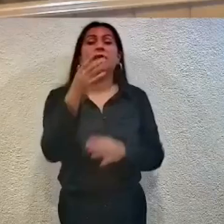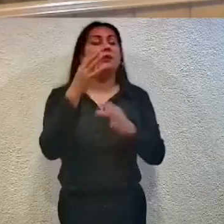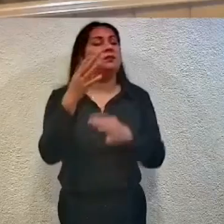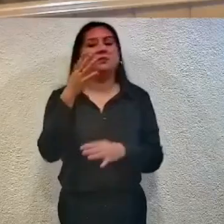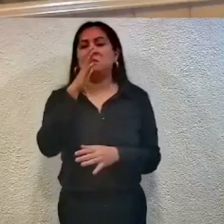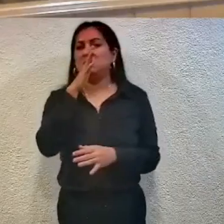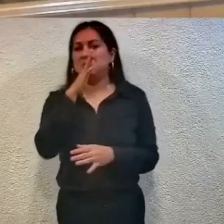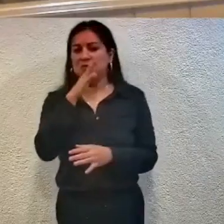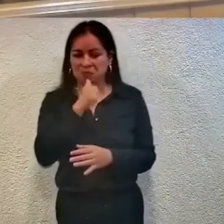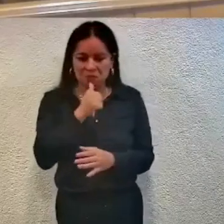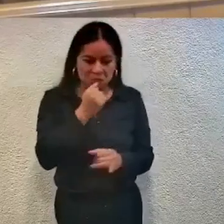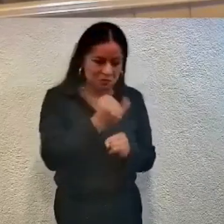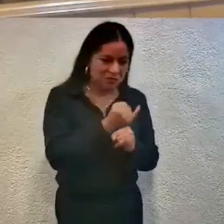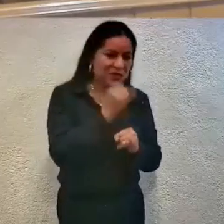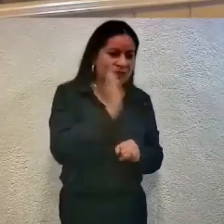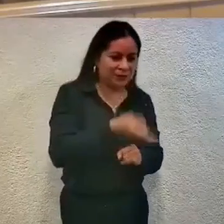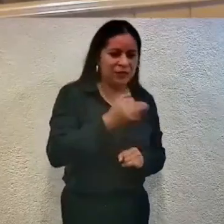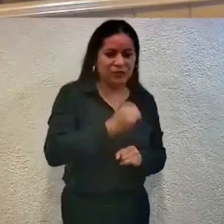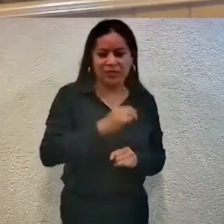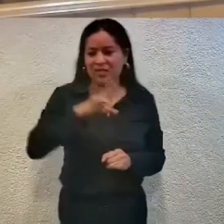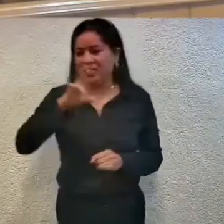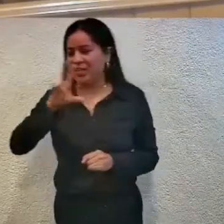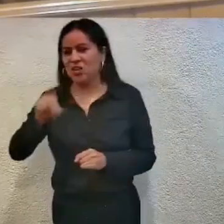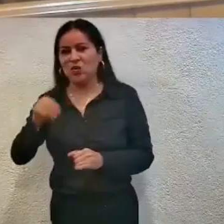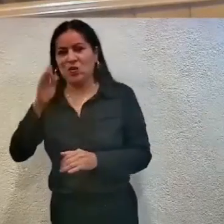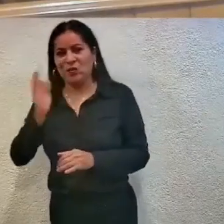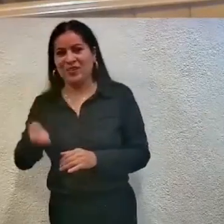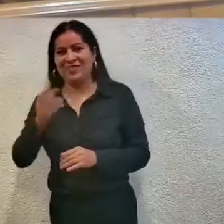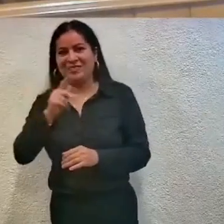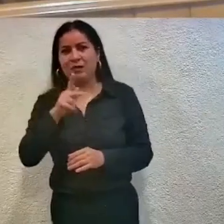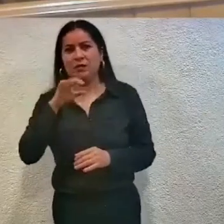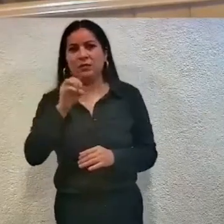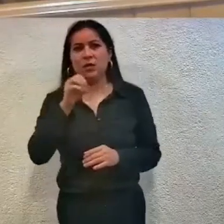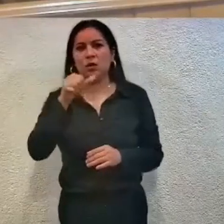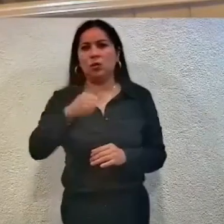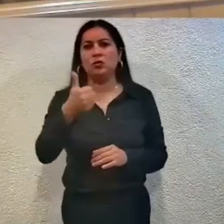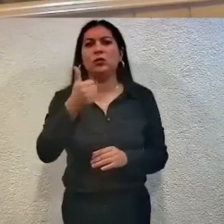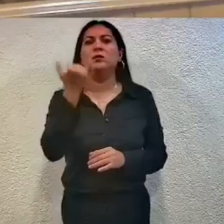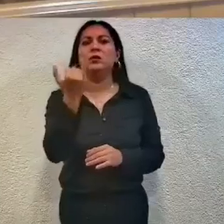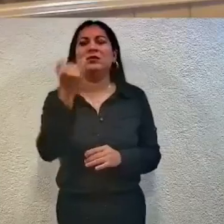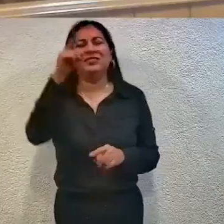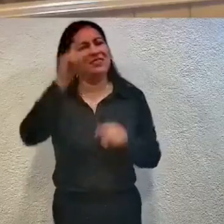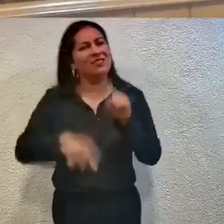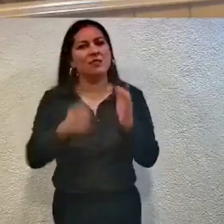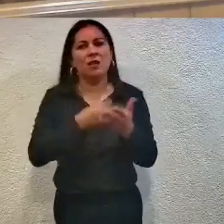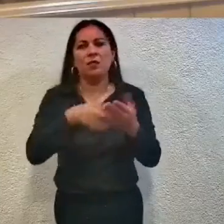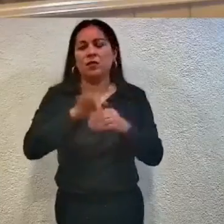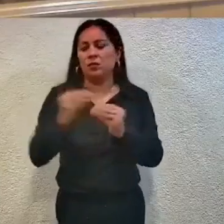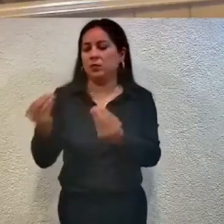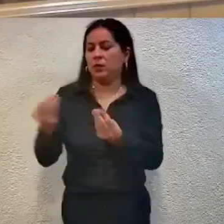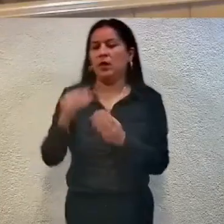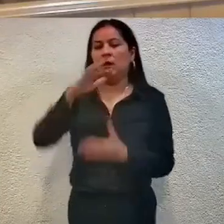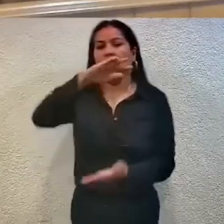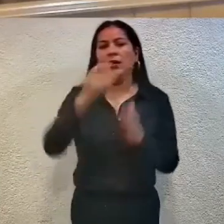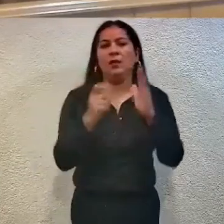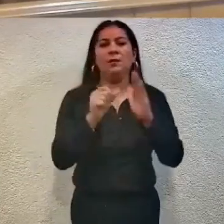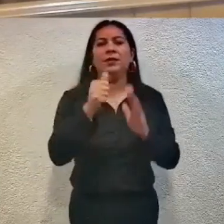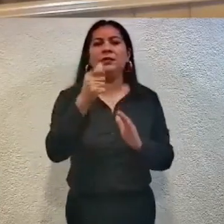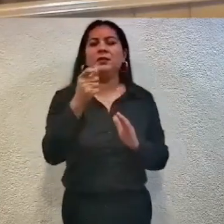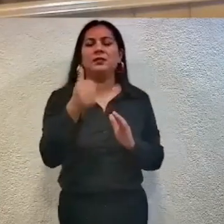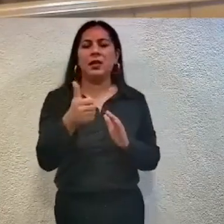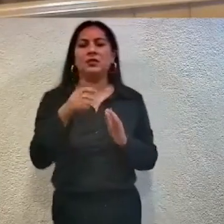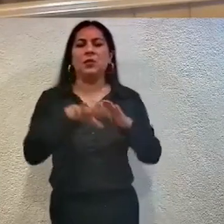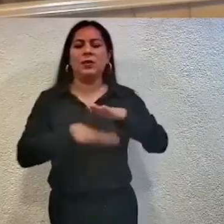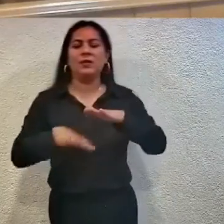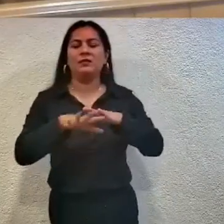resolución. Tercero, es infundado por una parte y fundado por otra el GIN 011. En consecuencia, se anula la votación